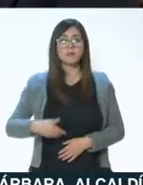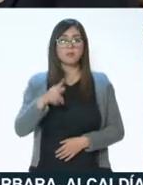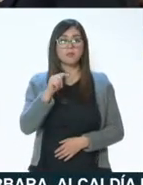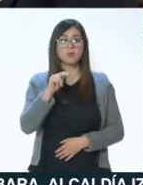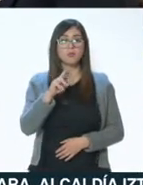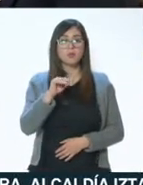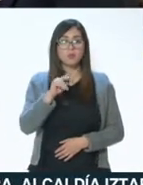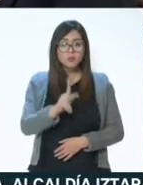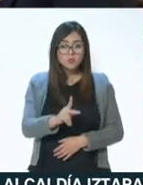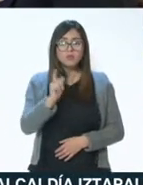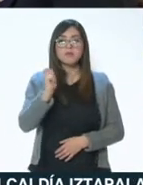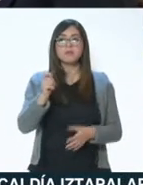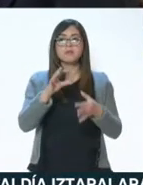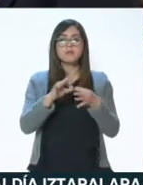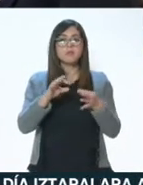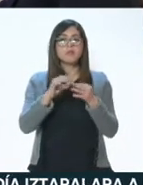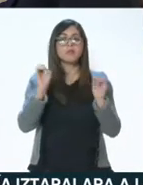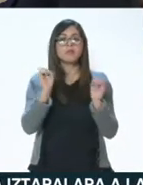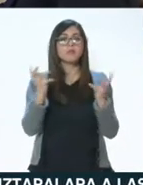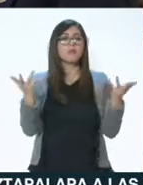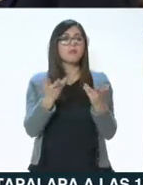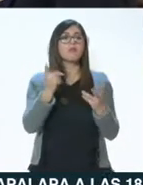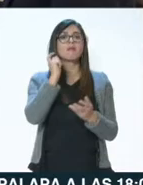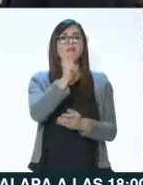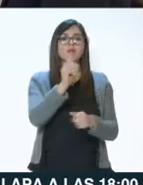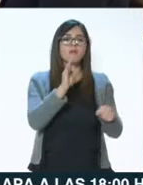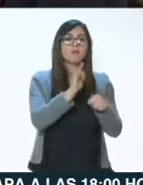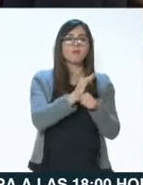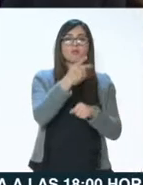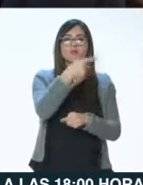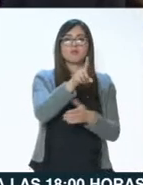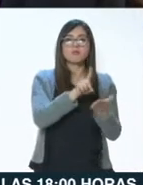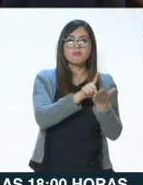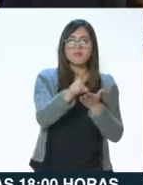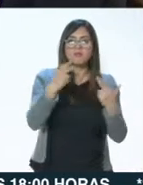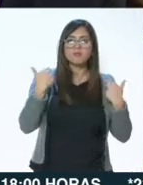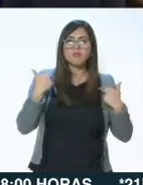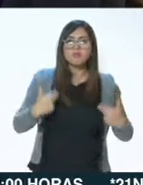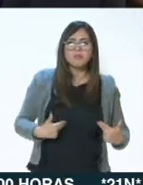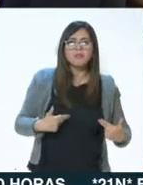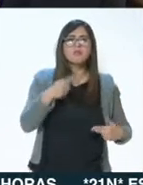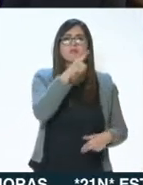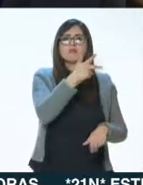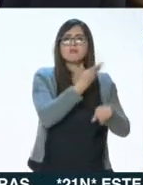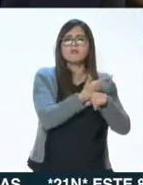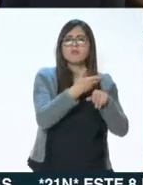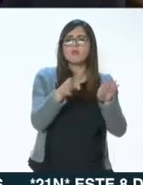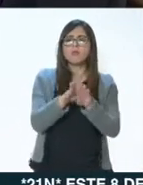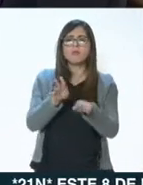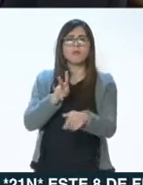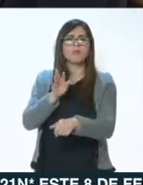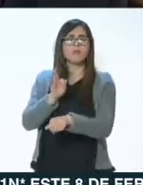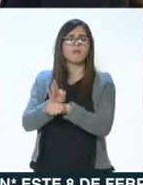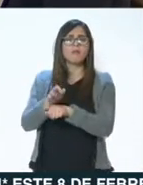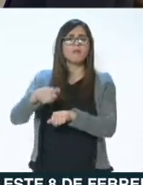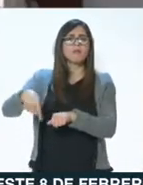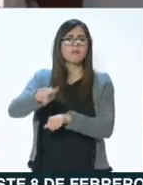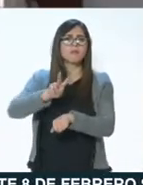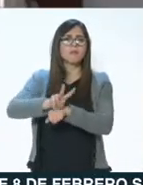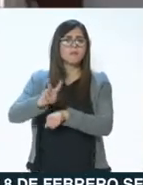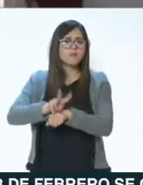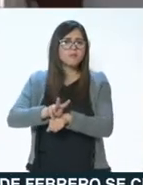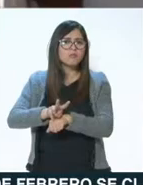ni de los derechos humanos, pues ¿cuál será su intención con Venezuela a través de su postura? ¿El petróleo, tal